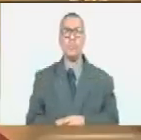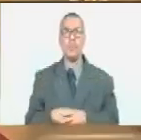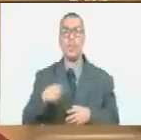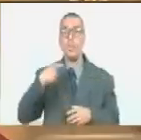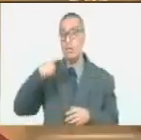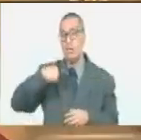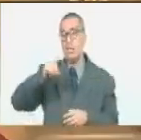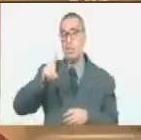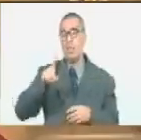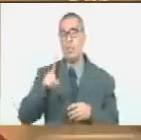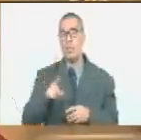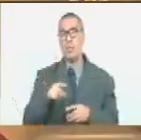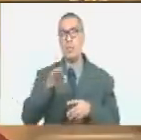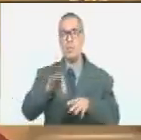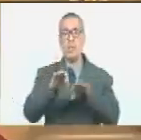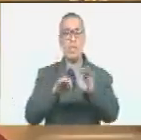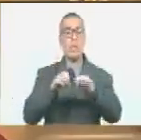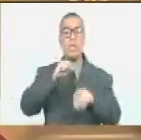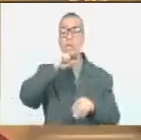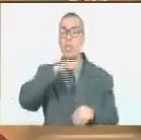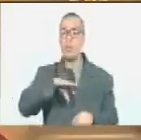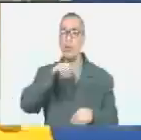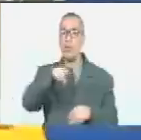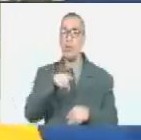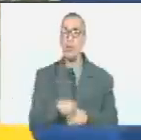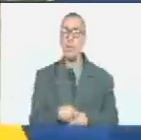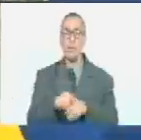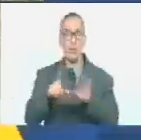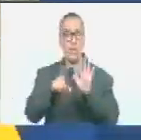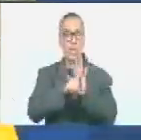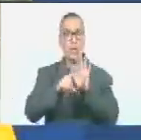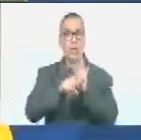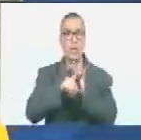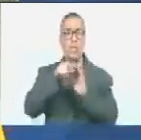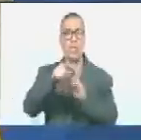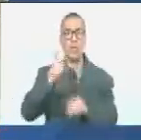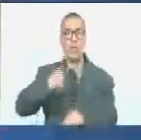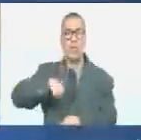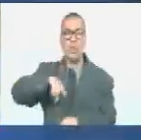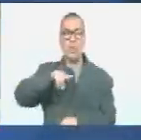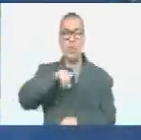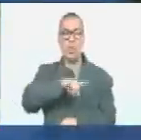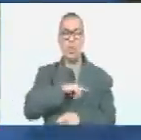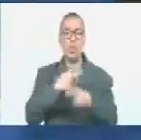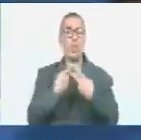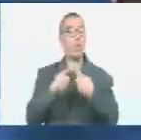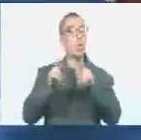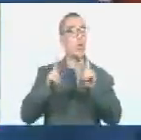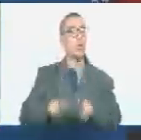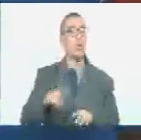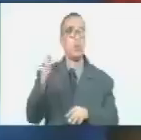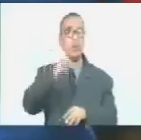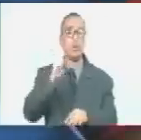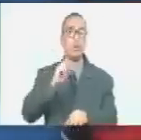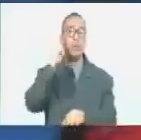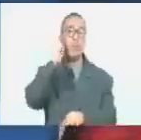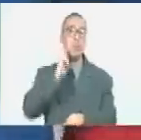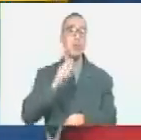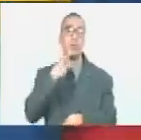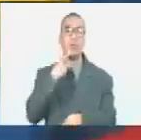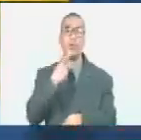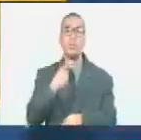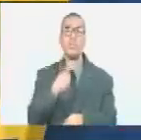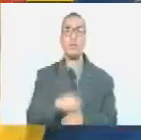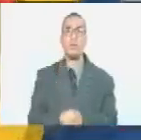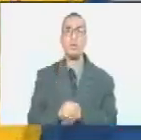Existen citas históricas y legislativas de nuestro libertador Simón Bolívar